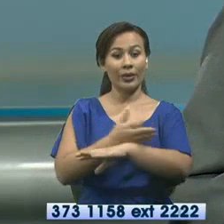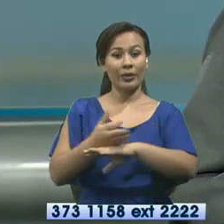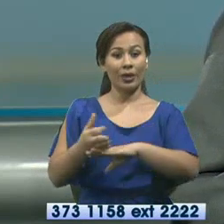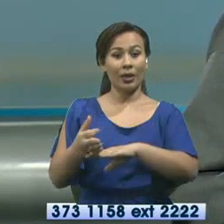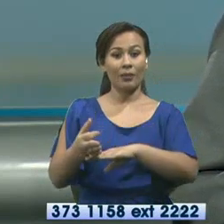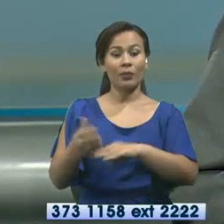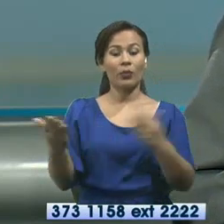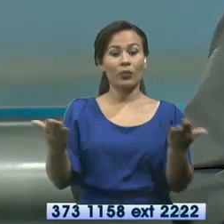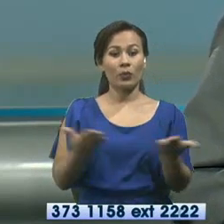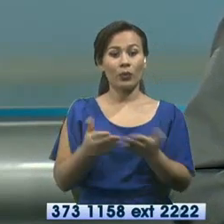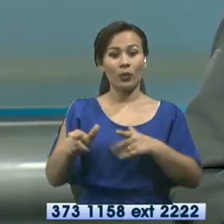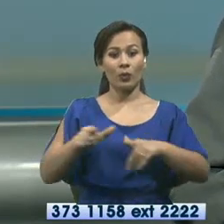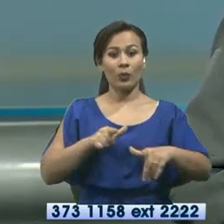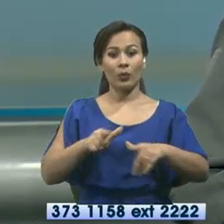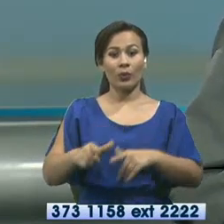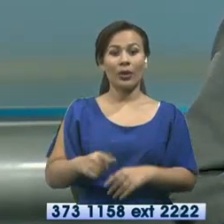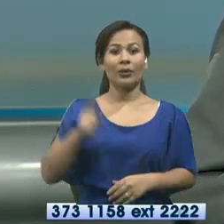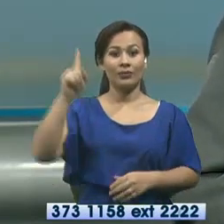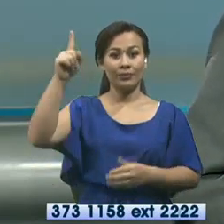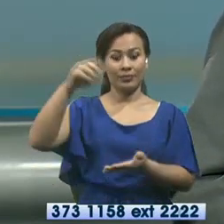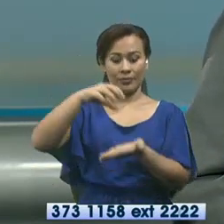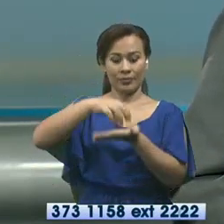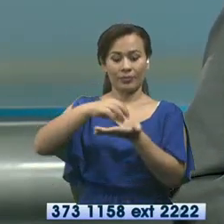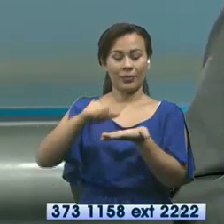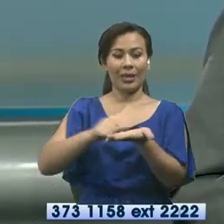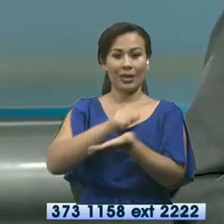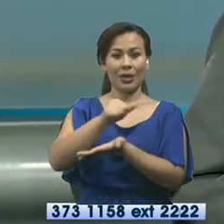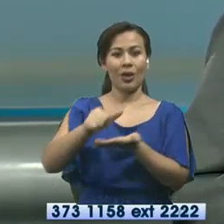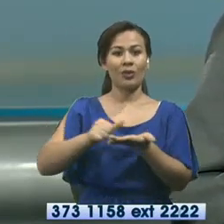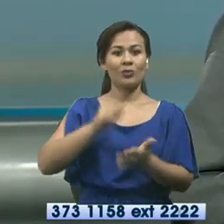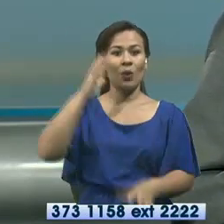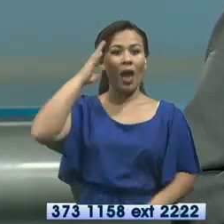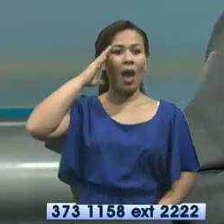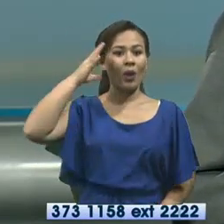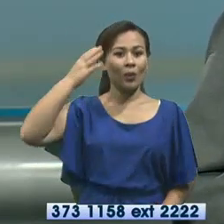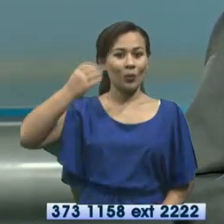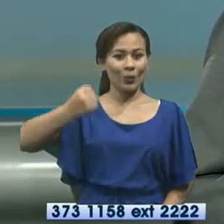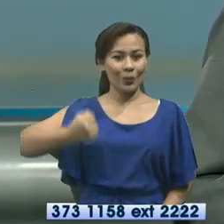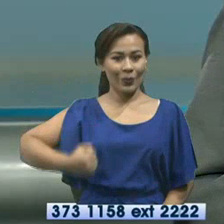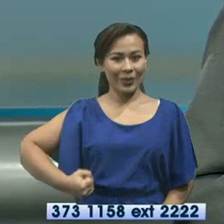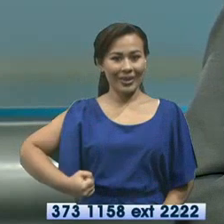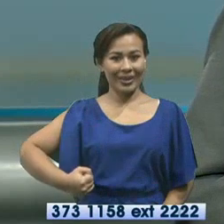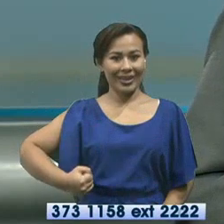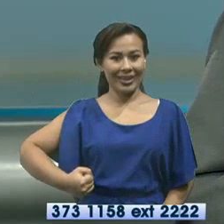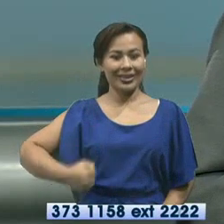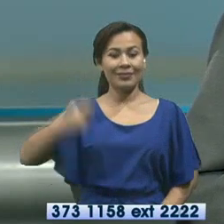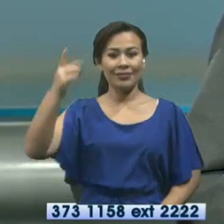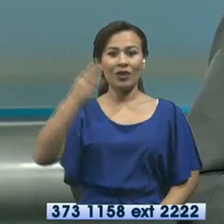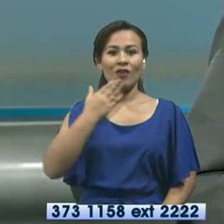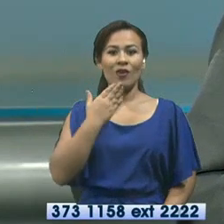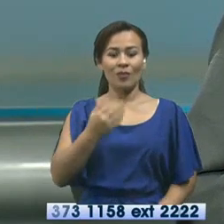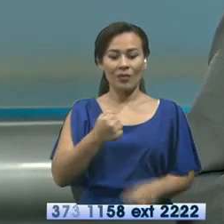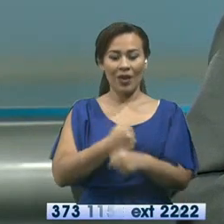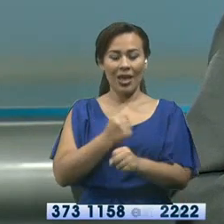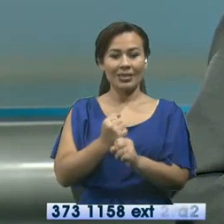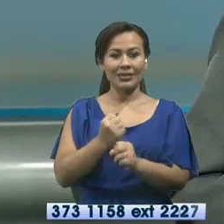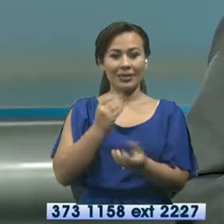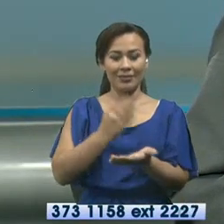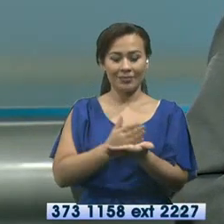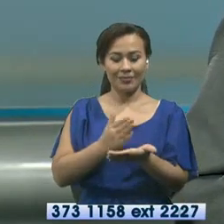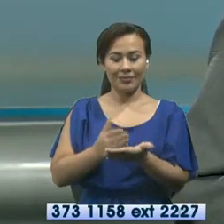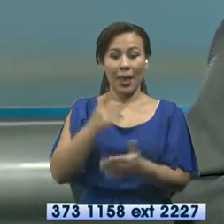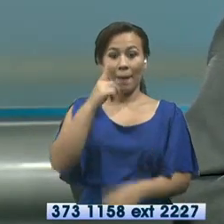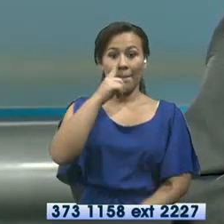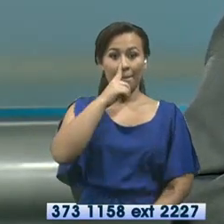Esto sucede en la capital de la provincia de La Azuay, la Bella Cuenca. Se trata de la elaboración del pan del horno en los hornos